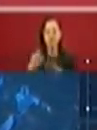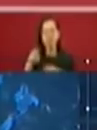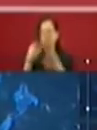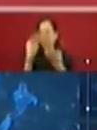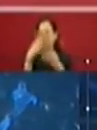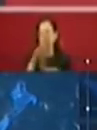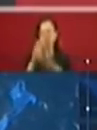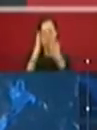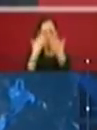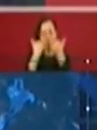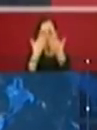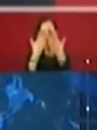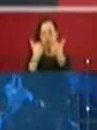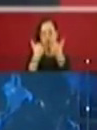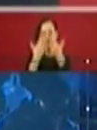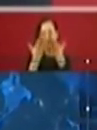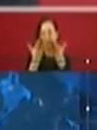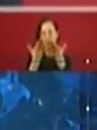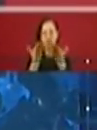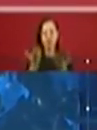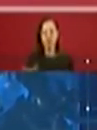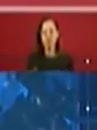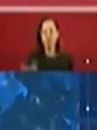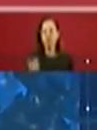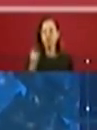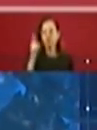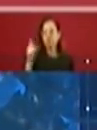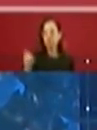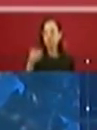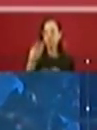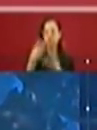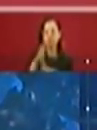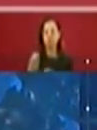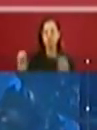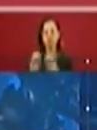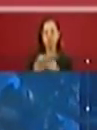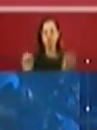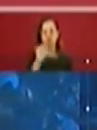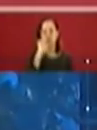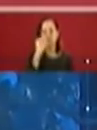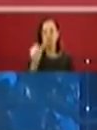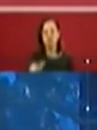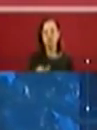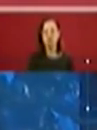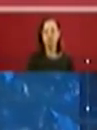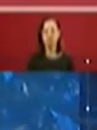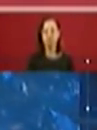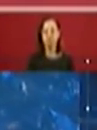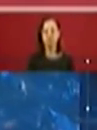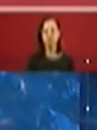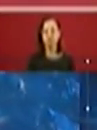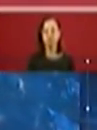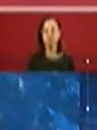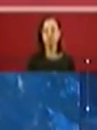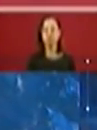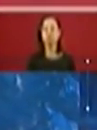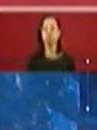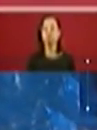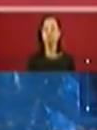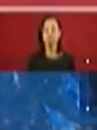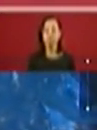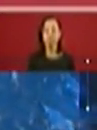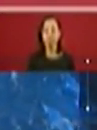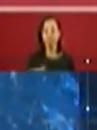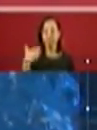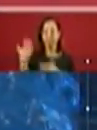solamente 16 veces ha participado. Ya se acerca a un porcentaje de bateo del 50%. Es extraño, el